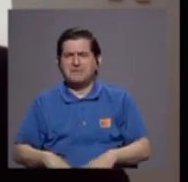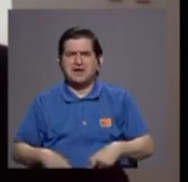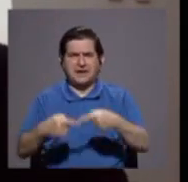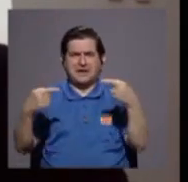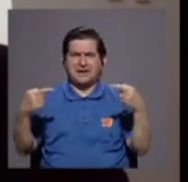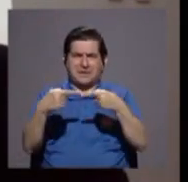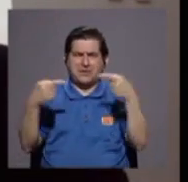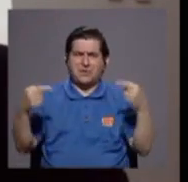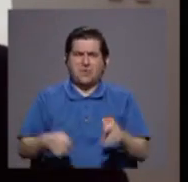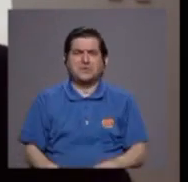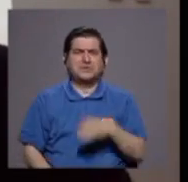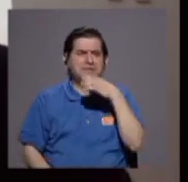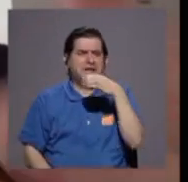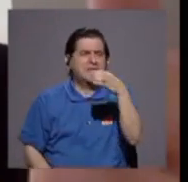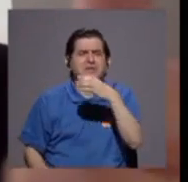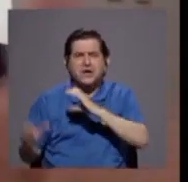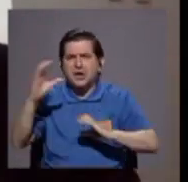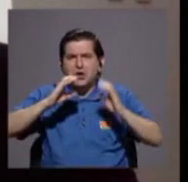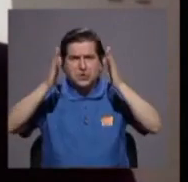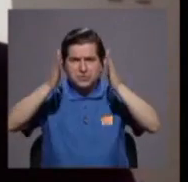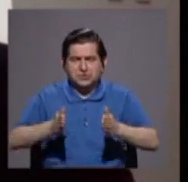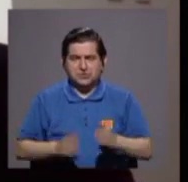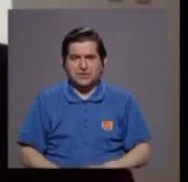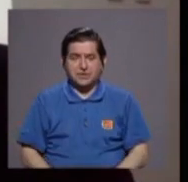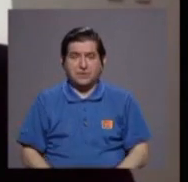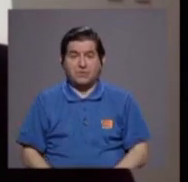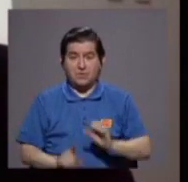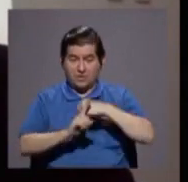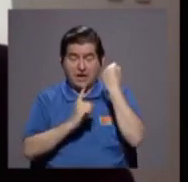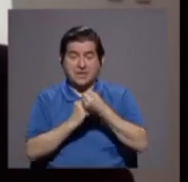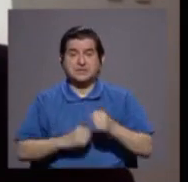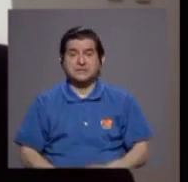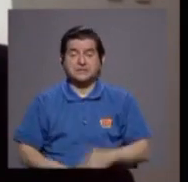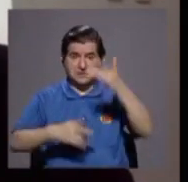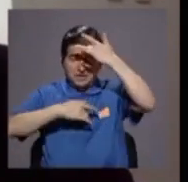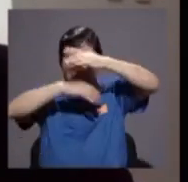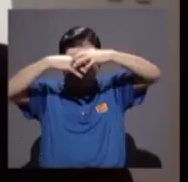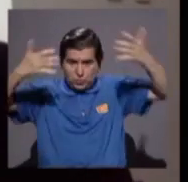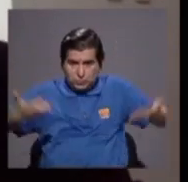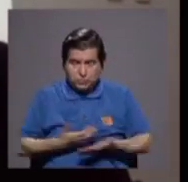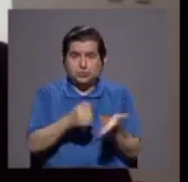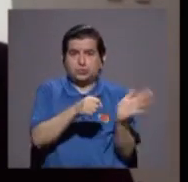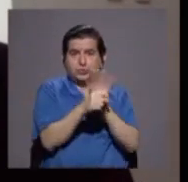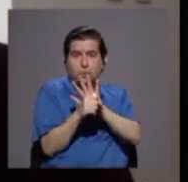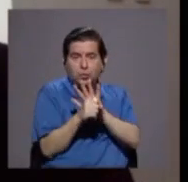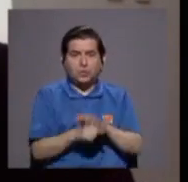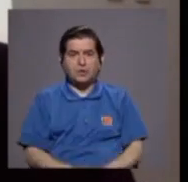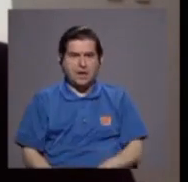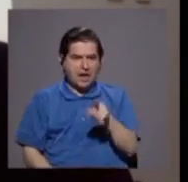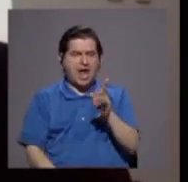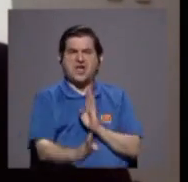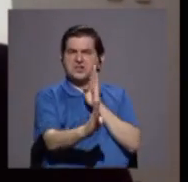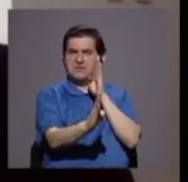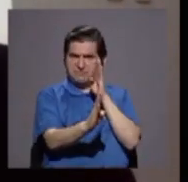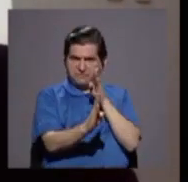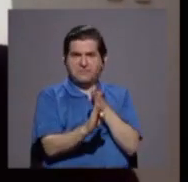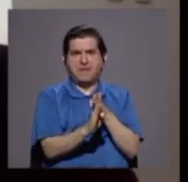consejos de los científicos ante la pandemia del coronavirus, pues es